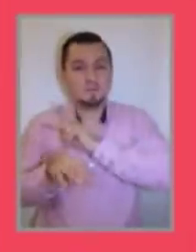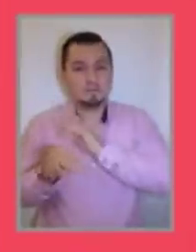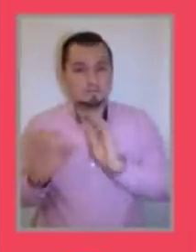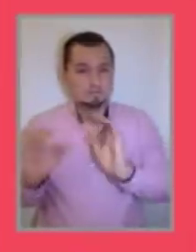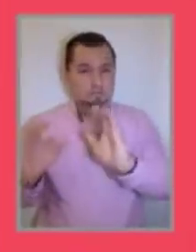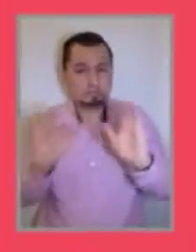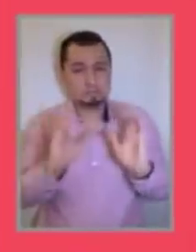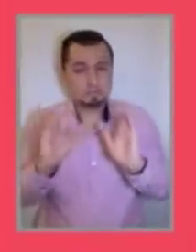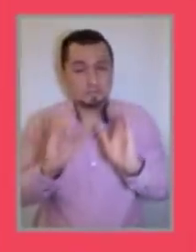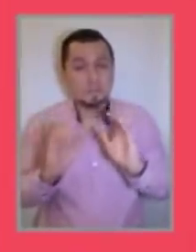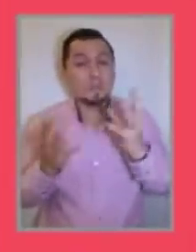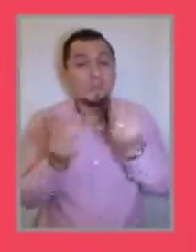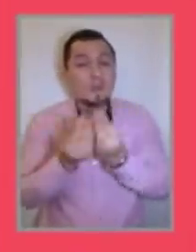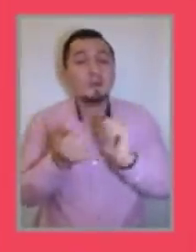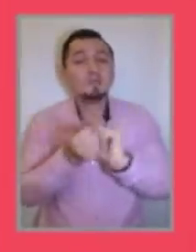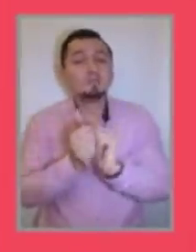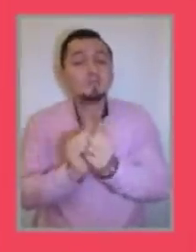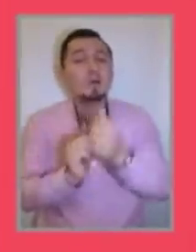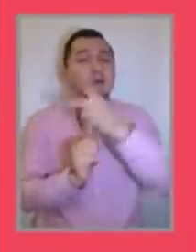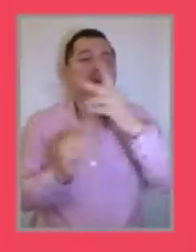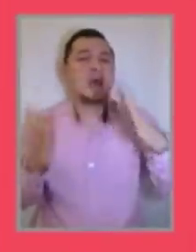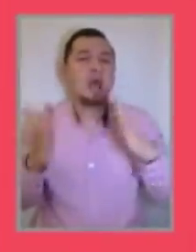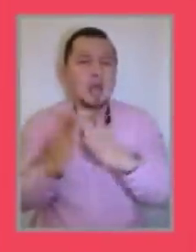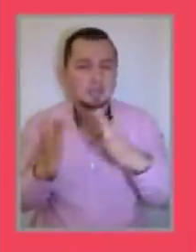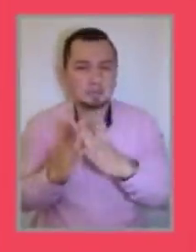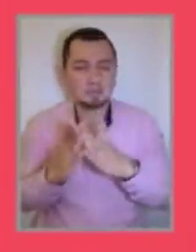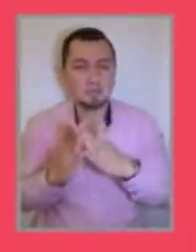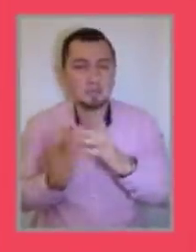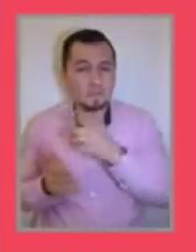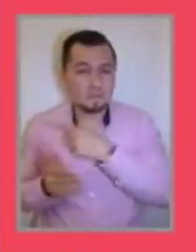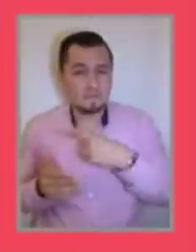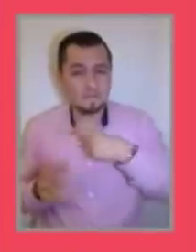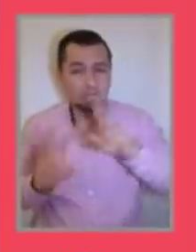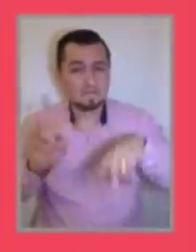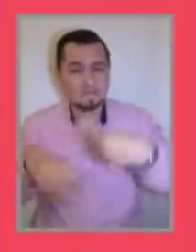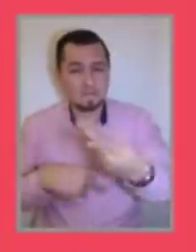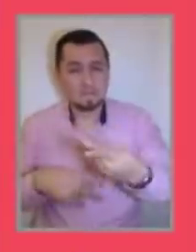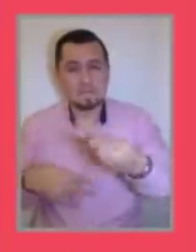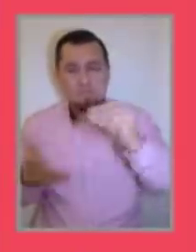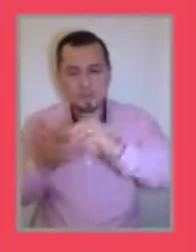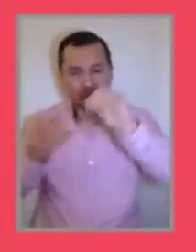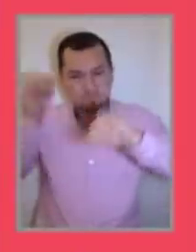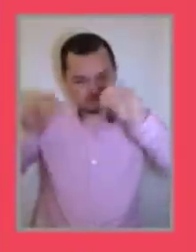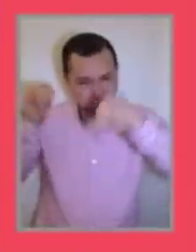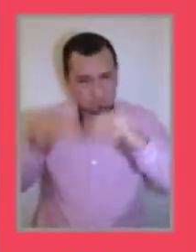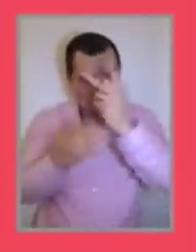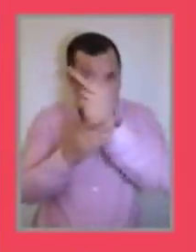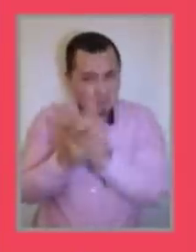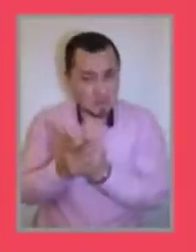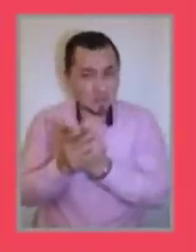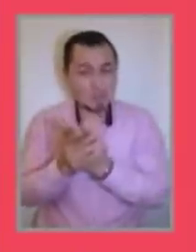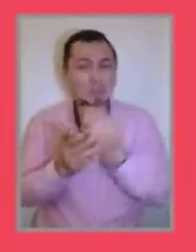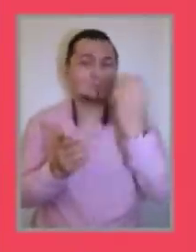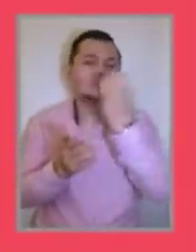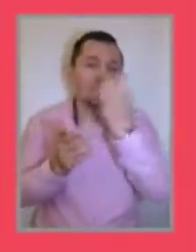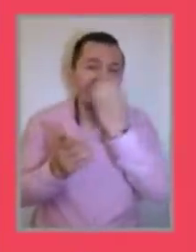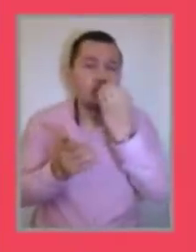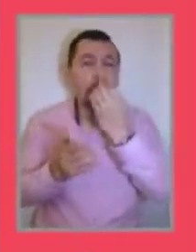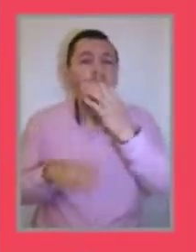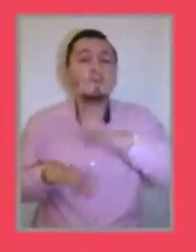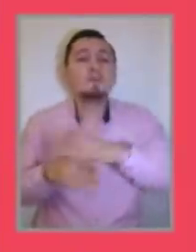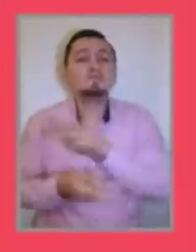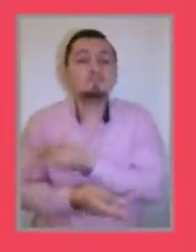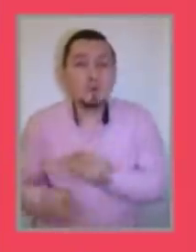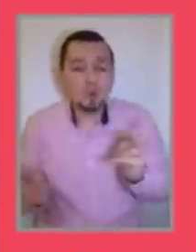que irse resolviendo desde la casa. Vamos a, por supuesto, a hacer un diseño específico para escuelas en zonas marginadas,